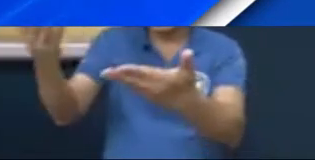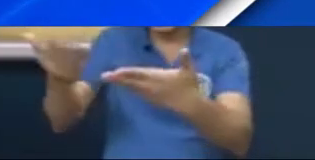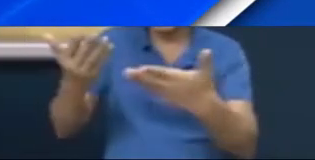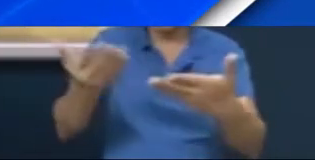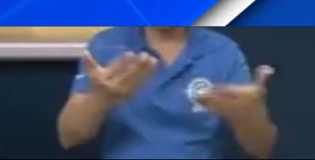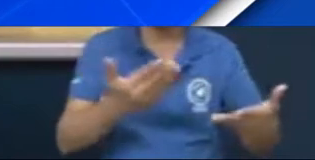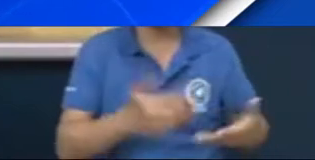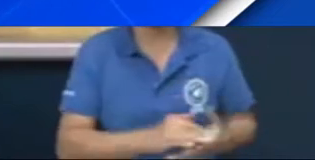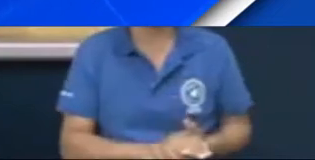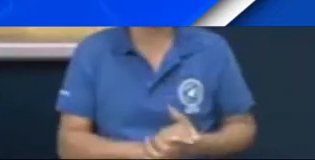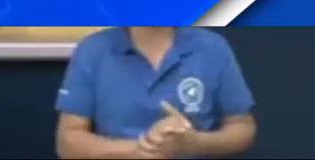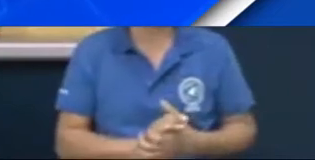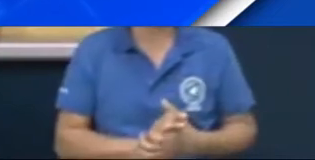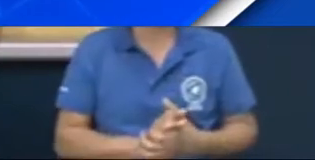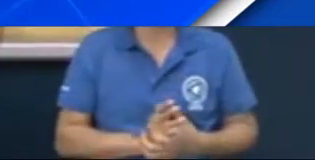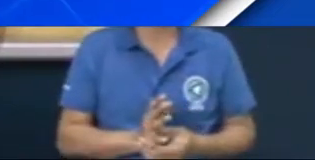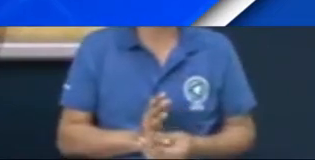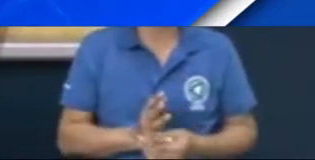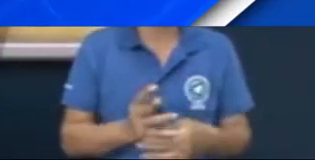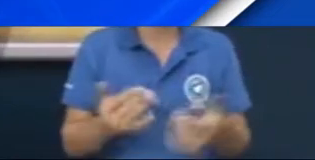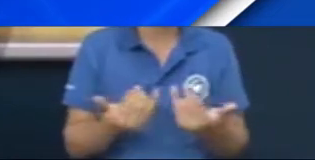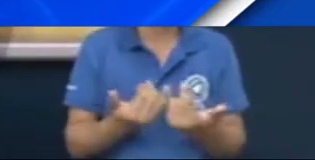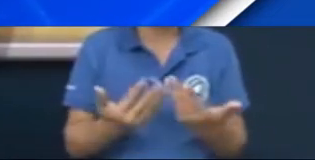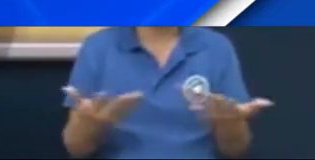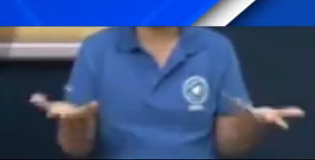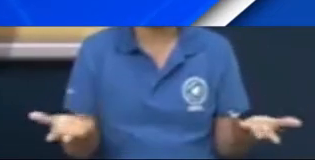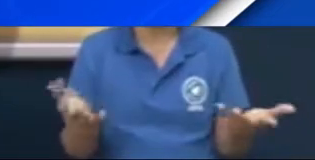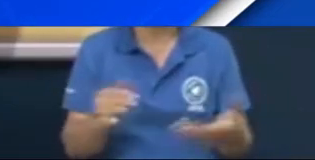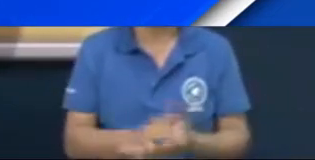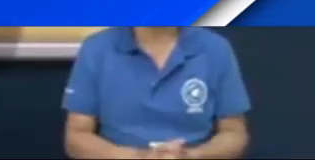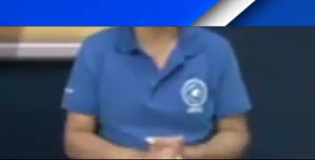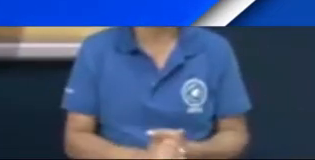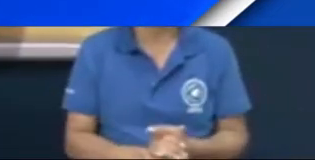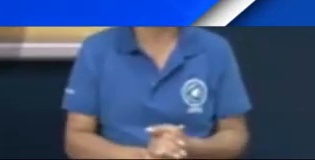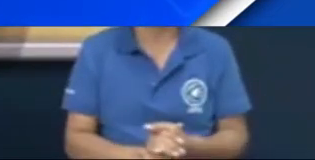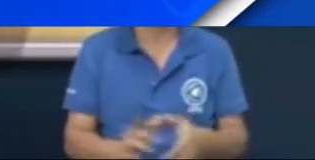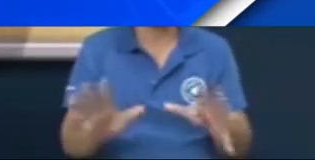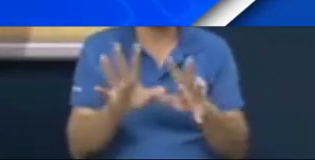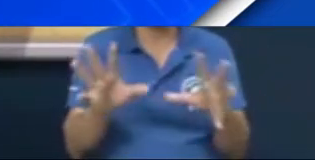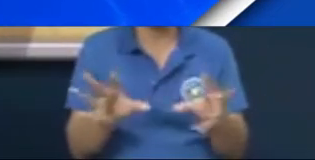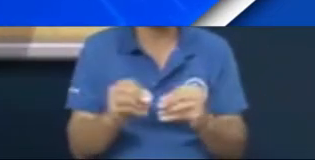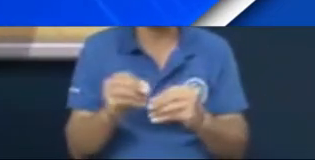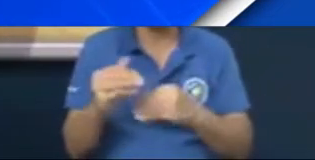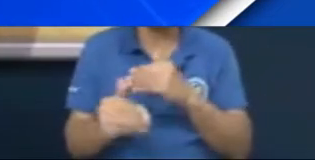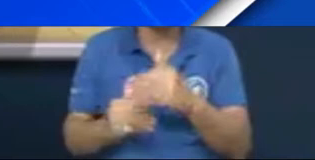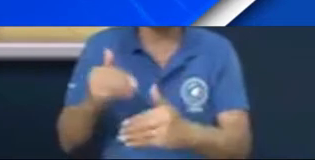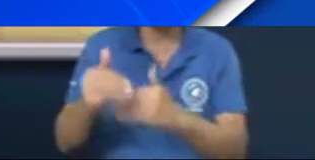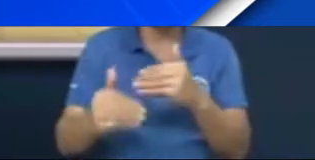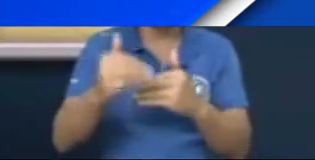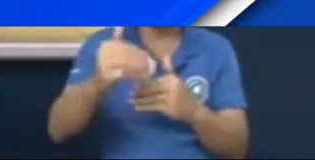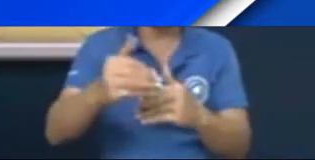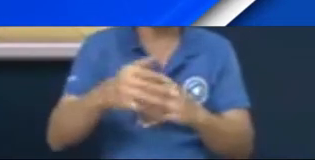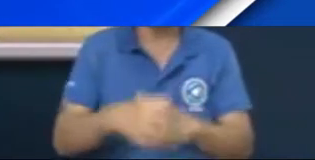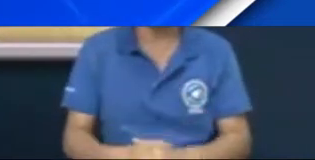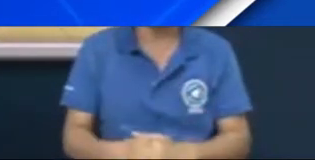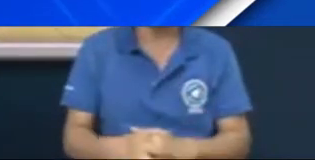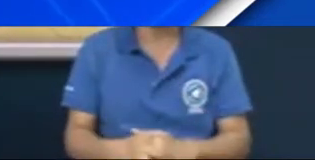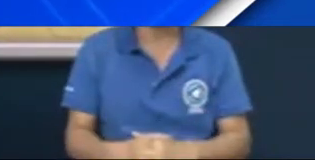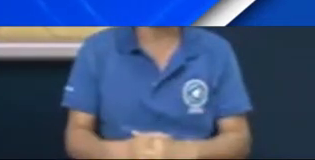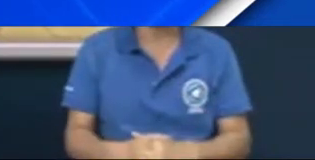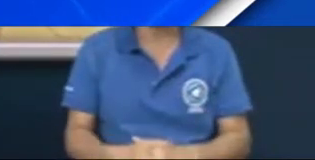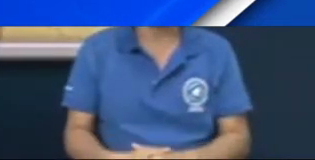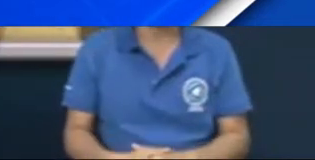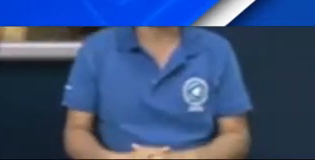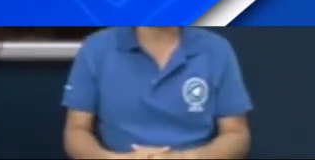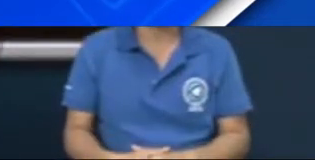candidatos y candidatas. Igualmente, vamos a tener todo el proceso de lo que tiene que ver con